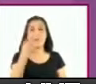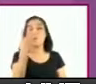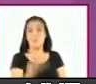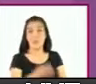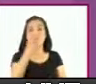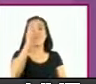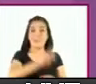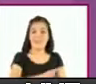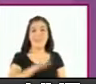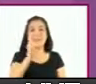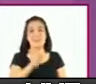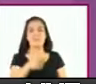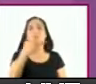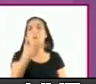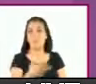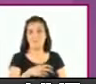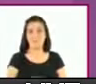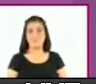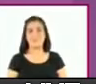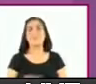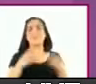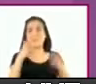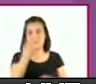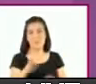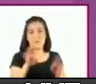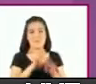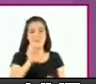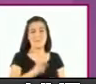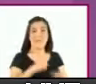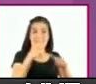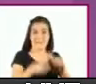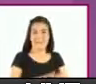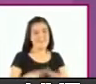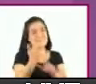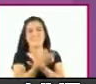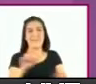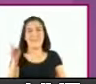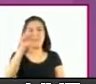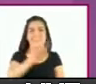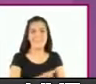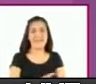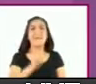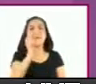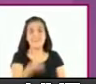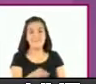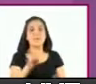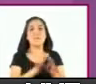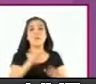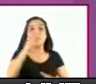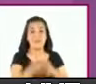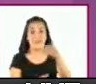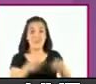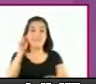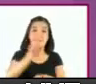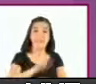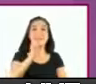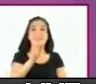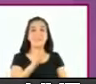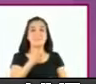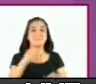8 pesos. Así, si denotamos con X a cualquier día, tendremos que cada día Mateo